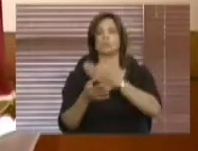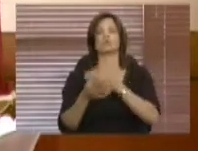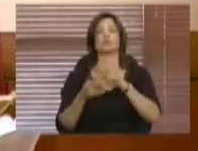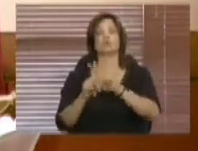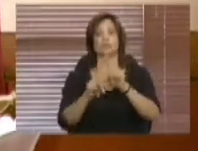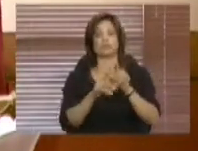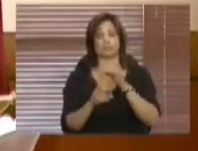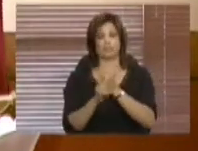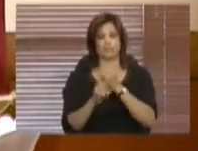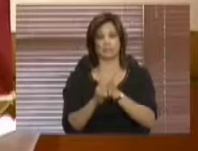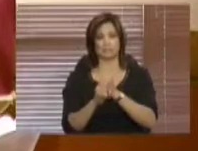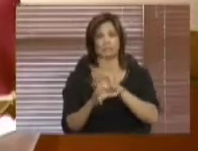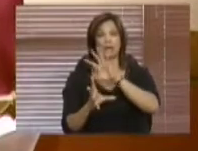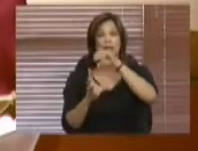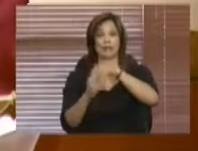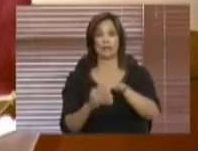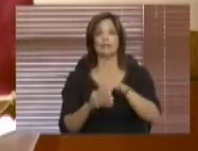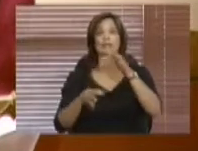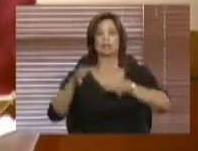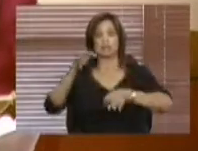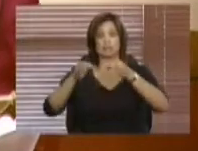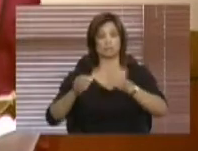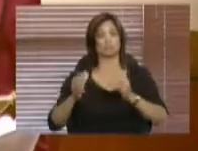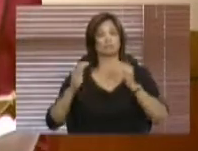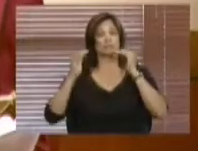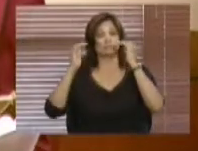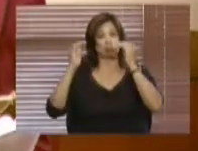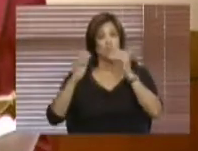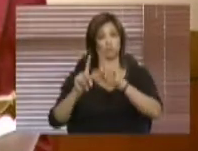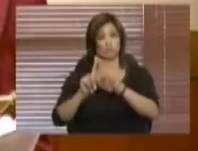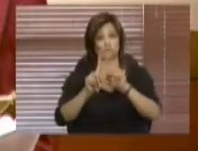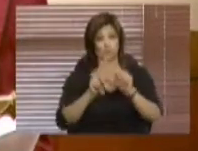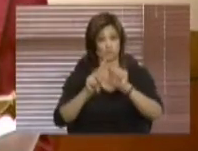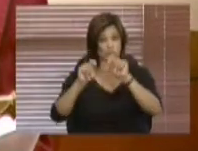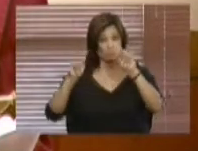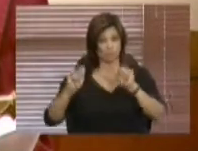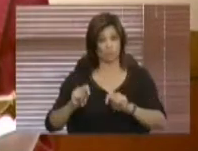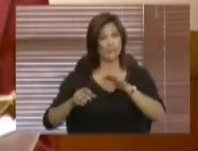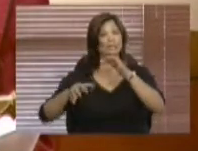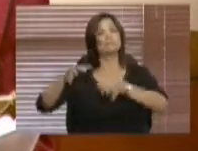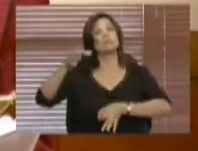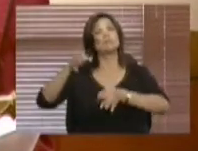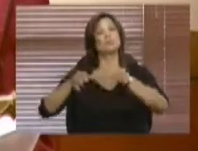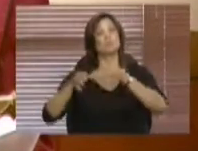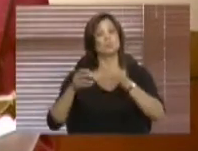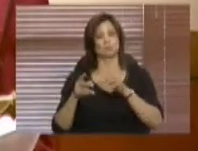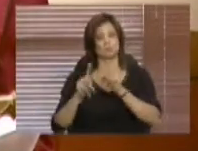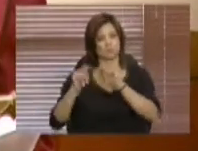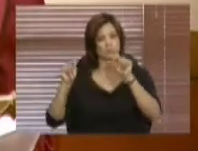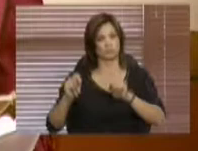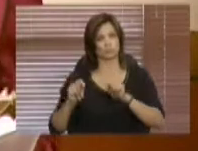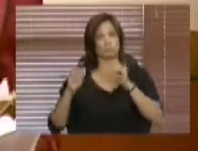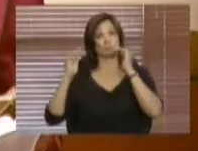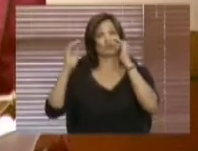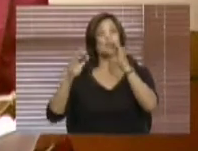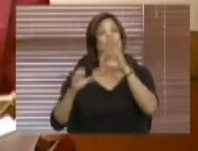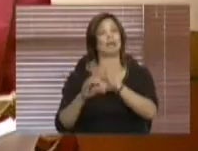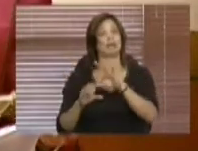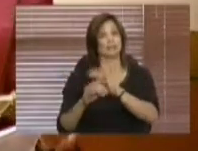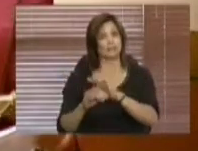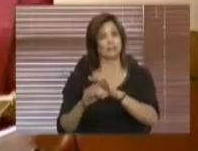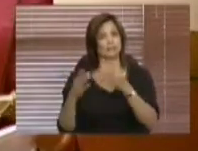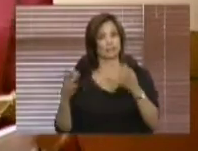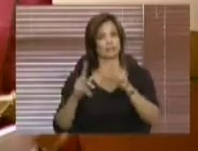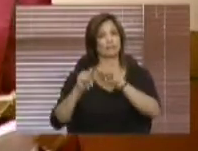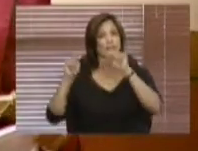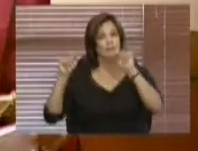jurisdiccional, integrado por la Suprema Corte de Justicia y los tribunales del órgano judicial, el Tribunal Superior Electoral y